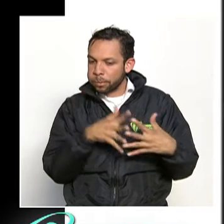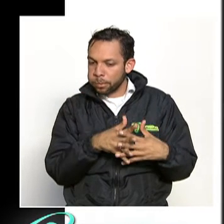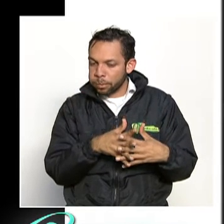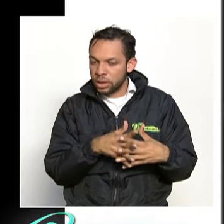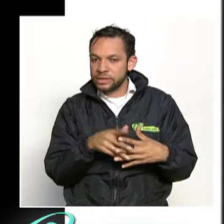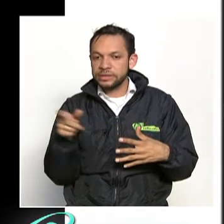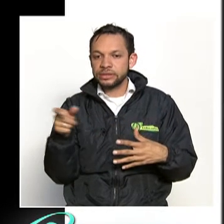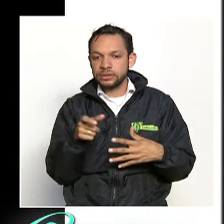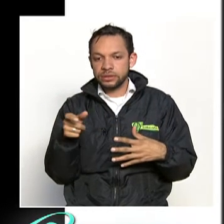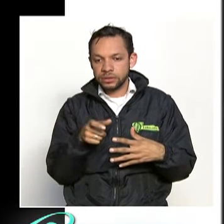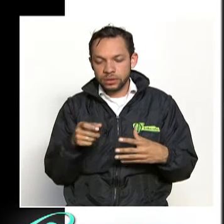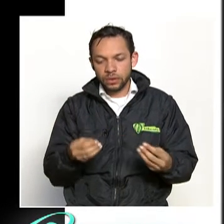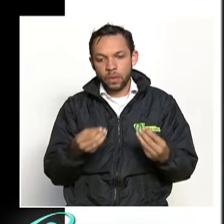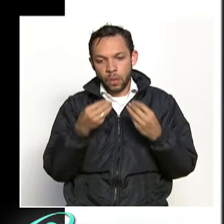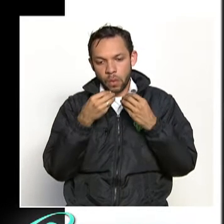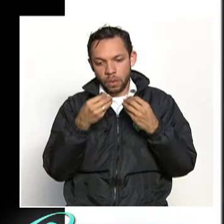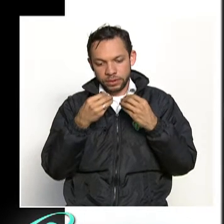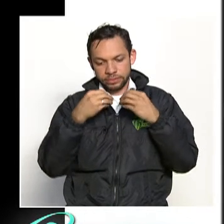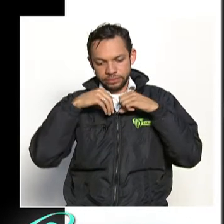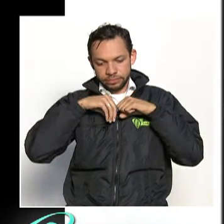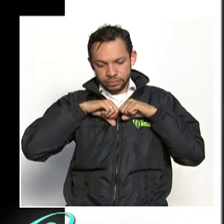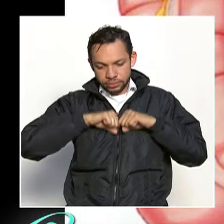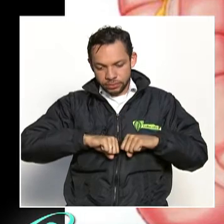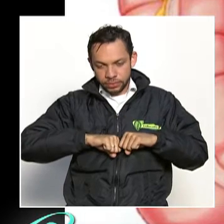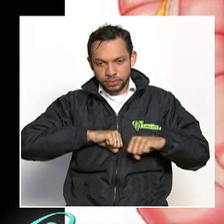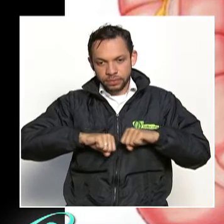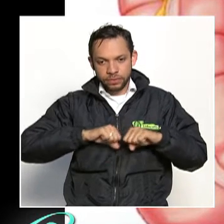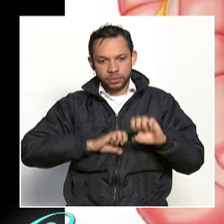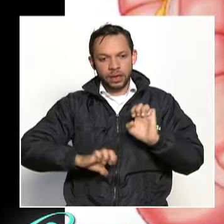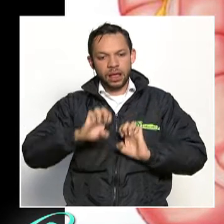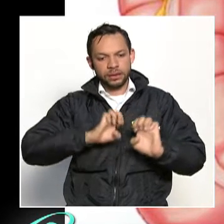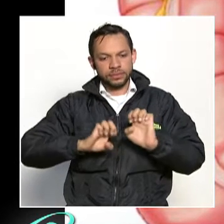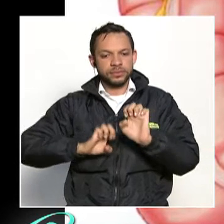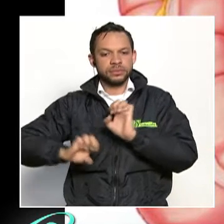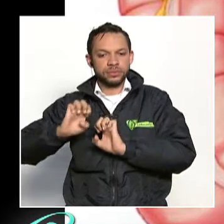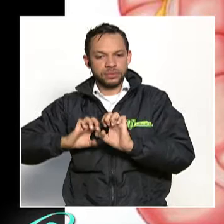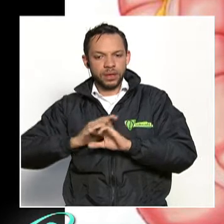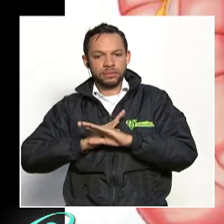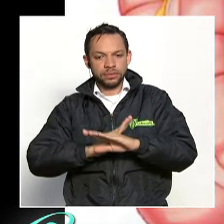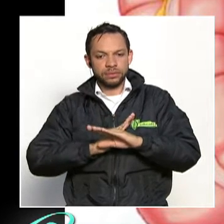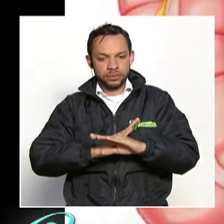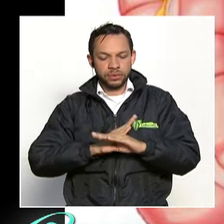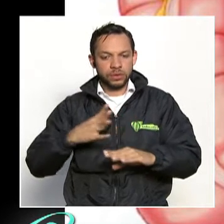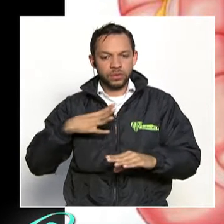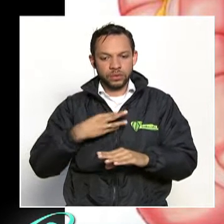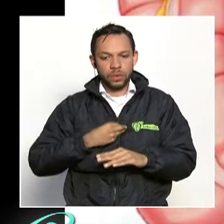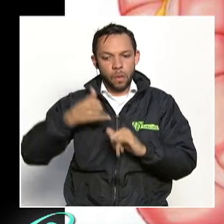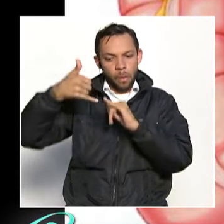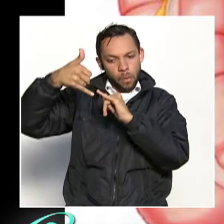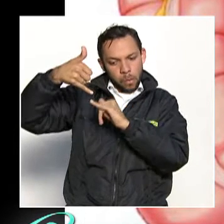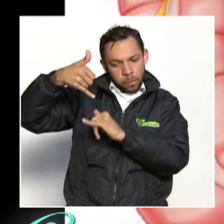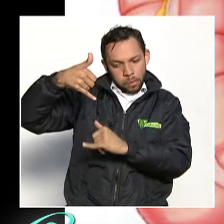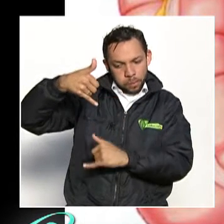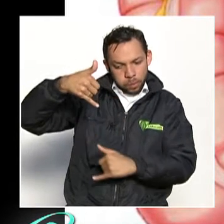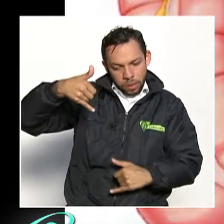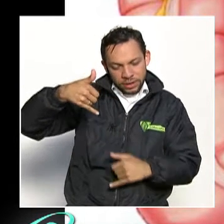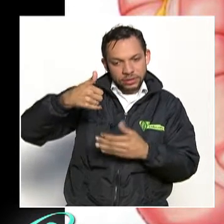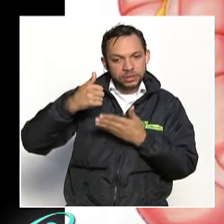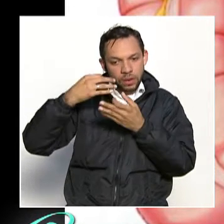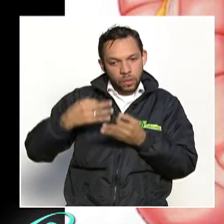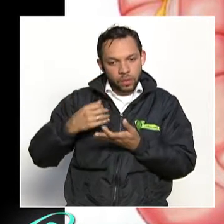consumir unas sustancias que ayudan a limpiar, que hacen un barrido del intestino, y con estos enemas lo que hacemos es ayudar a